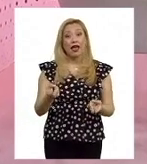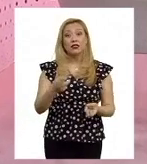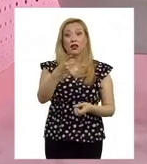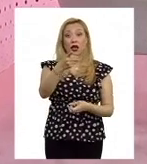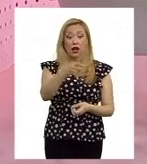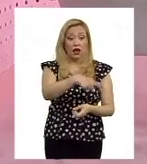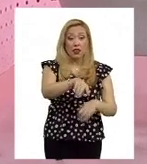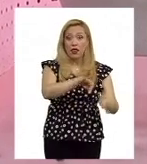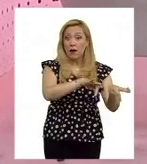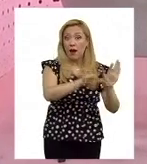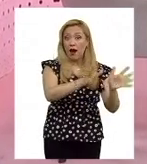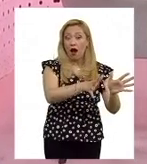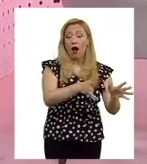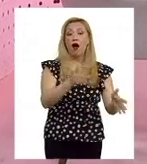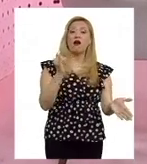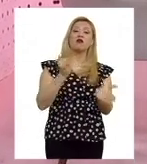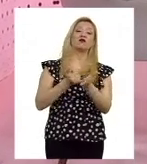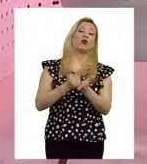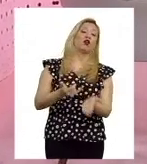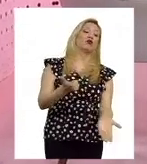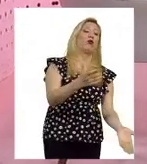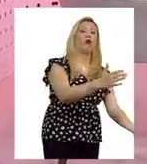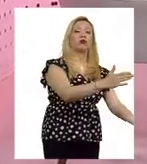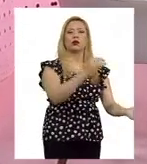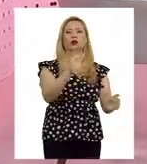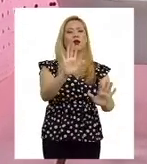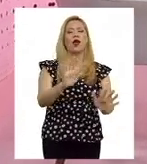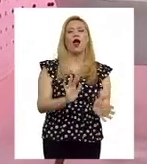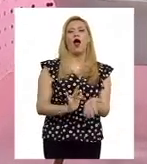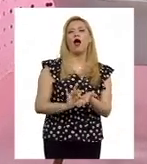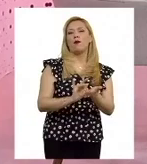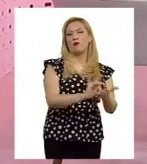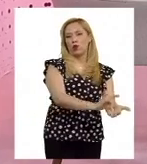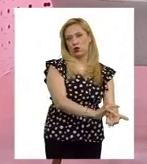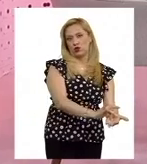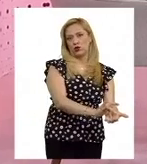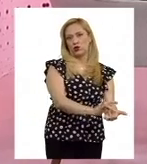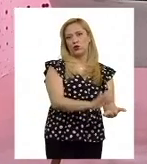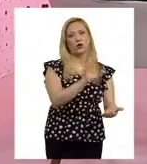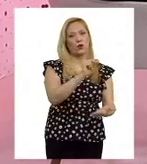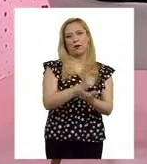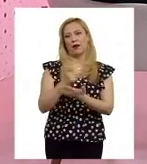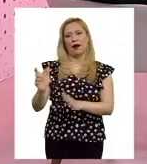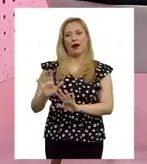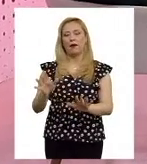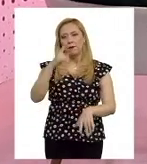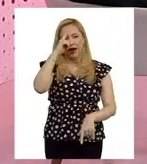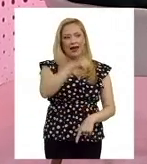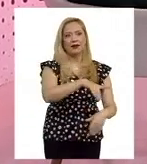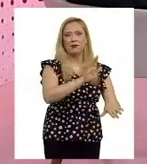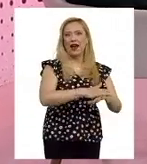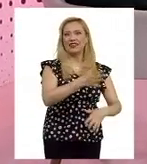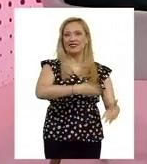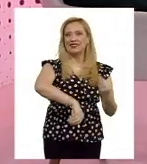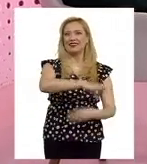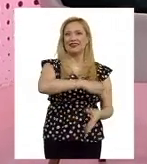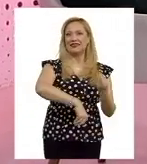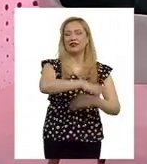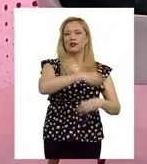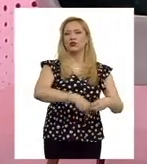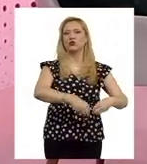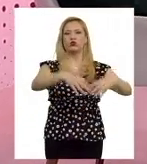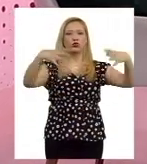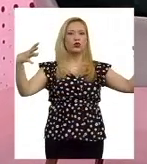más importantes como es la política fiscal puede apoyar la modificación de los patrones de producción